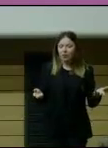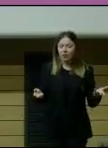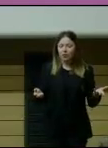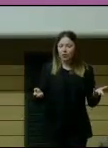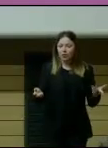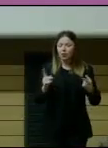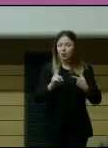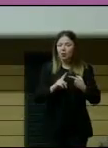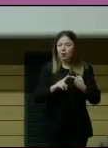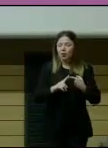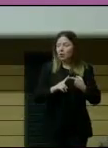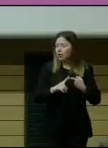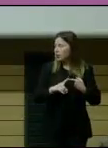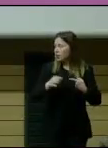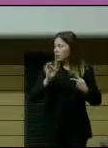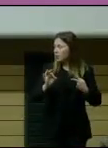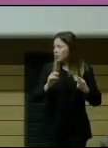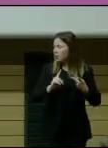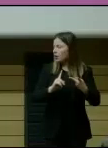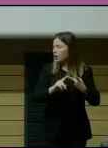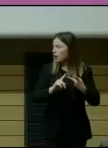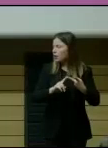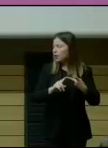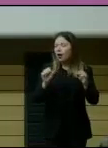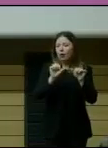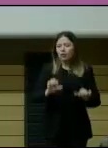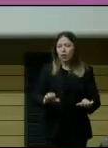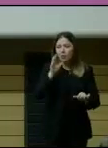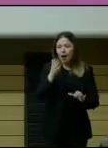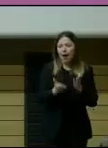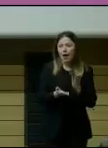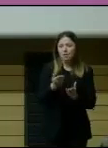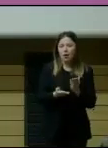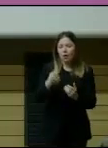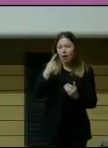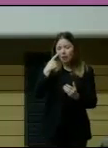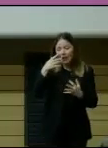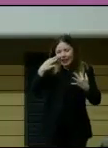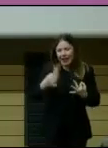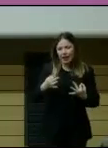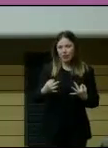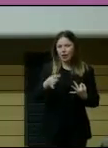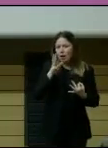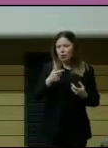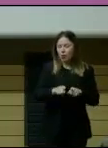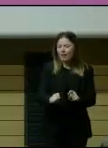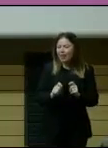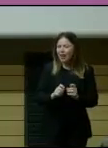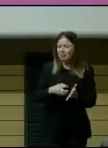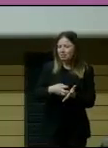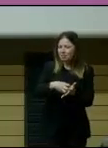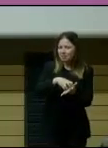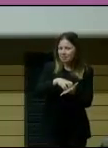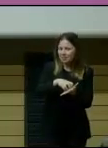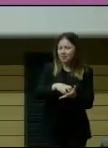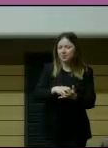segundo son ya certezas. Este 4 no tenemos el mecanismo para evaluar cómo va a ser realmente, pero sí que nos genera inquietud.